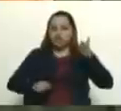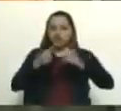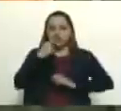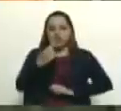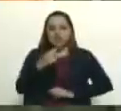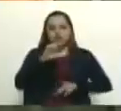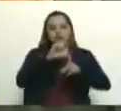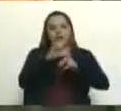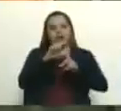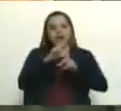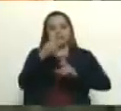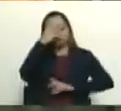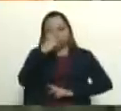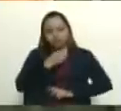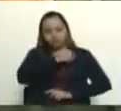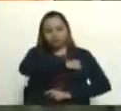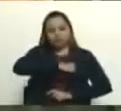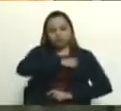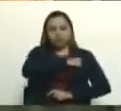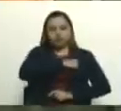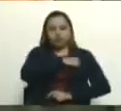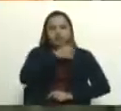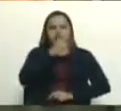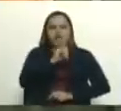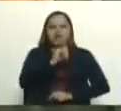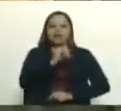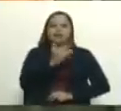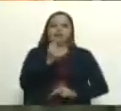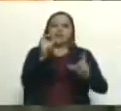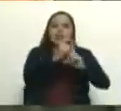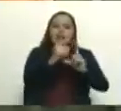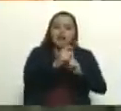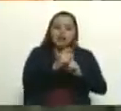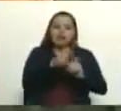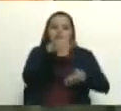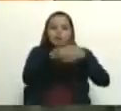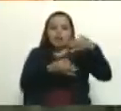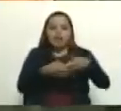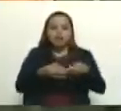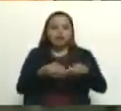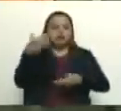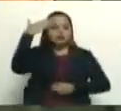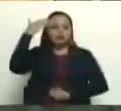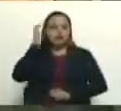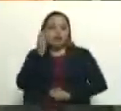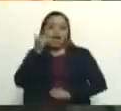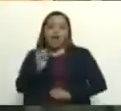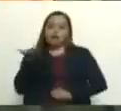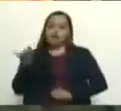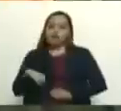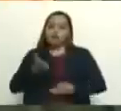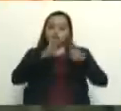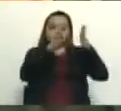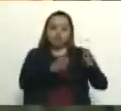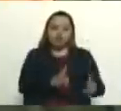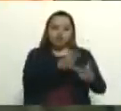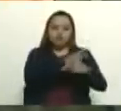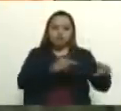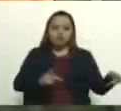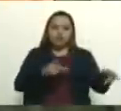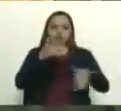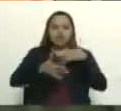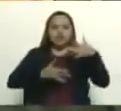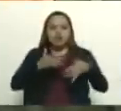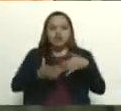de condolencia, en el que se dirigen a Tibisay Lucena como una insigne servidora pública cuya actuación profesional y ciudadana